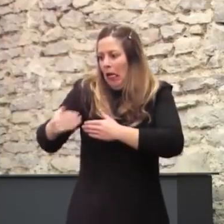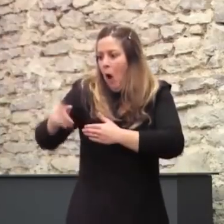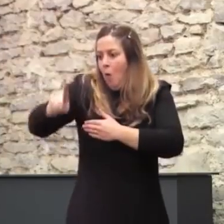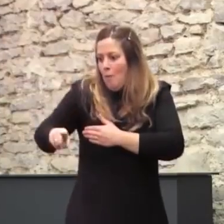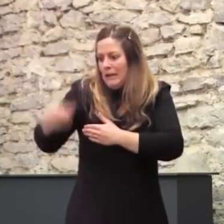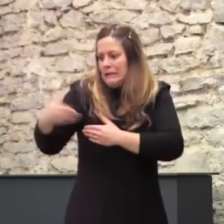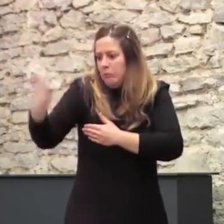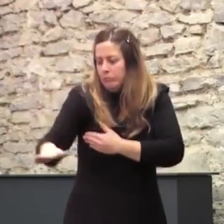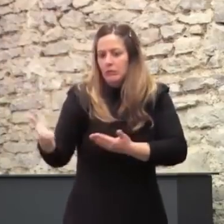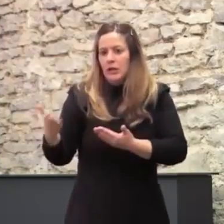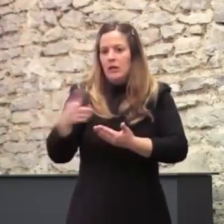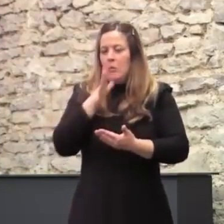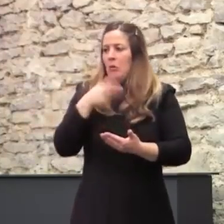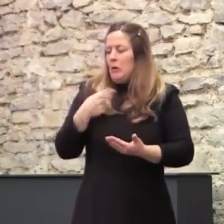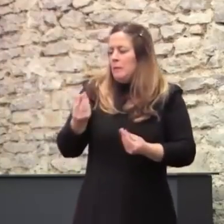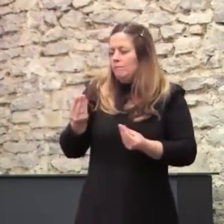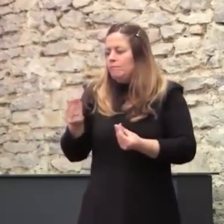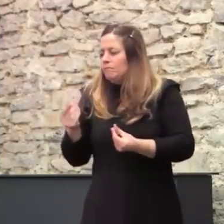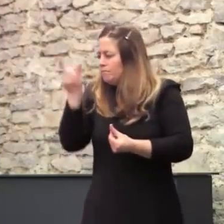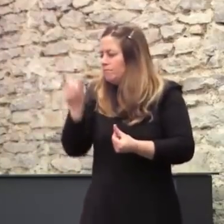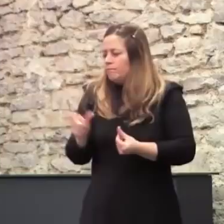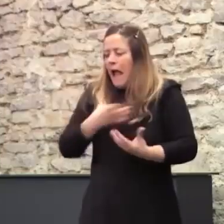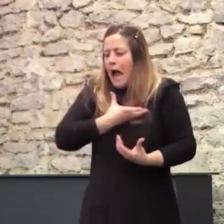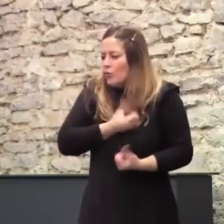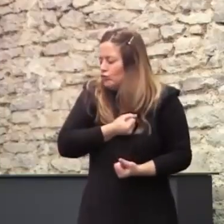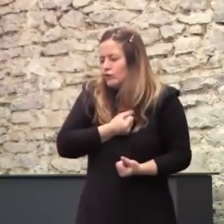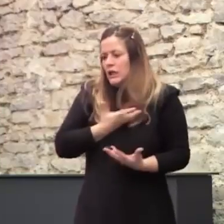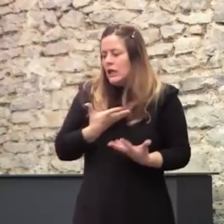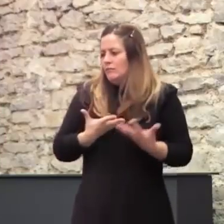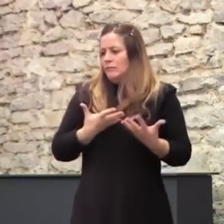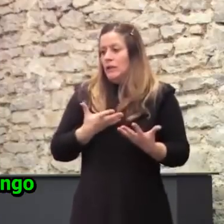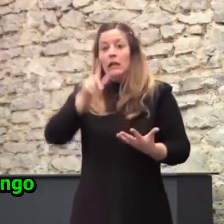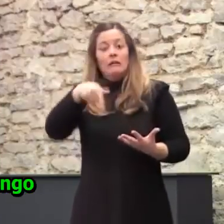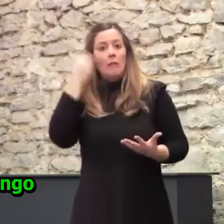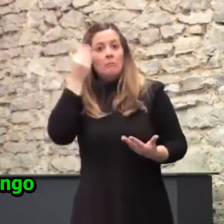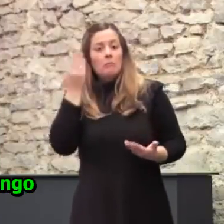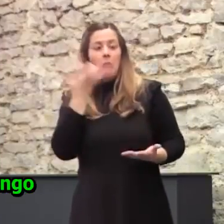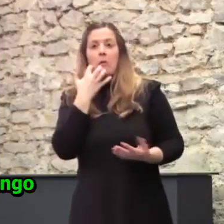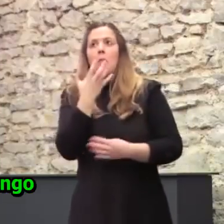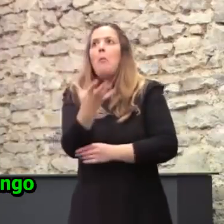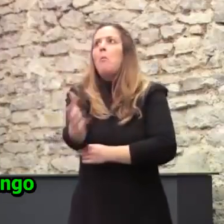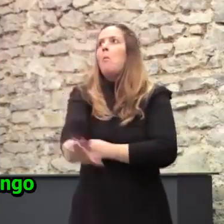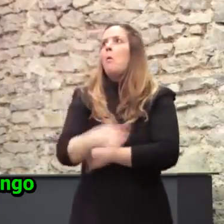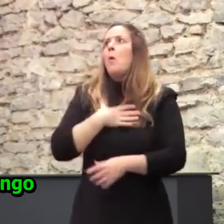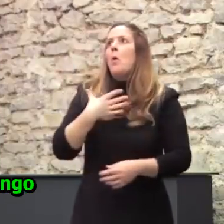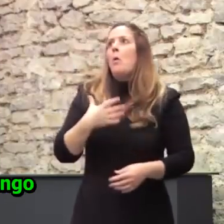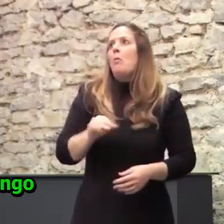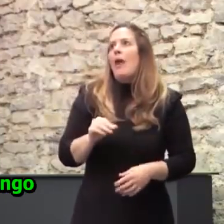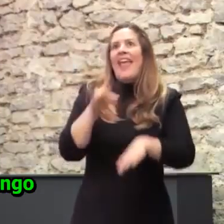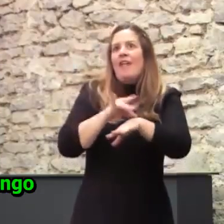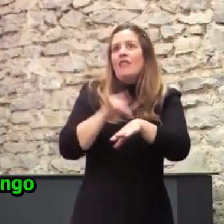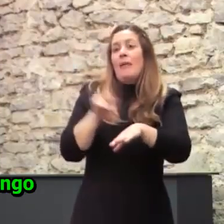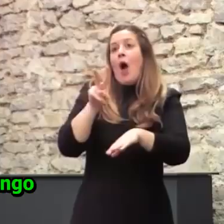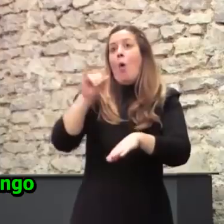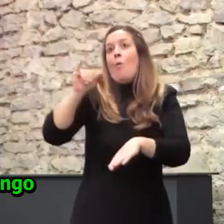nivel de angustia que yo le notaba, ¿no? Que decía no, porque tal, en fin, también llegué a pensar pues igual tiene el VIH y yo